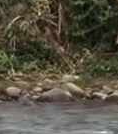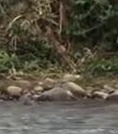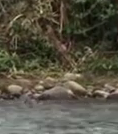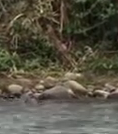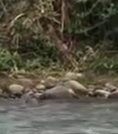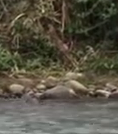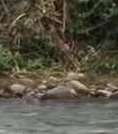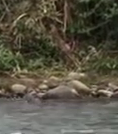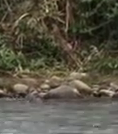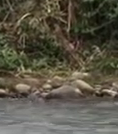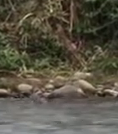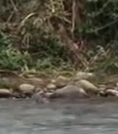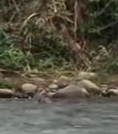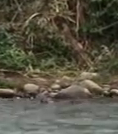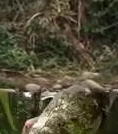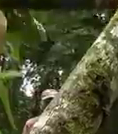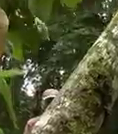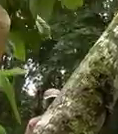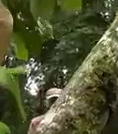Una Mirada.